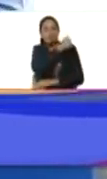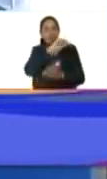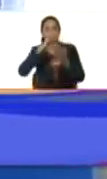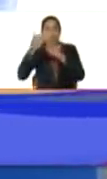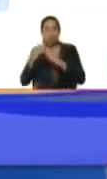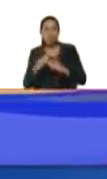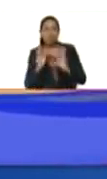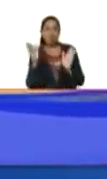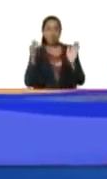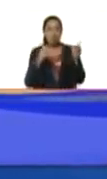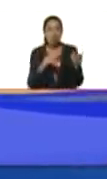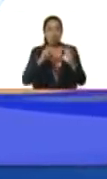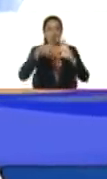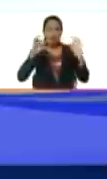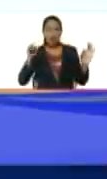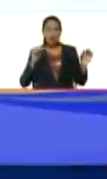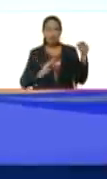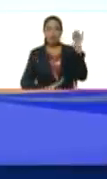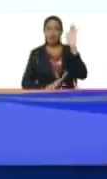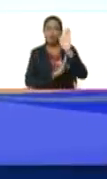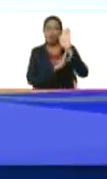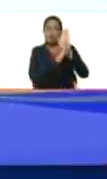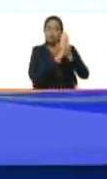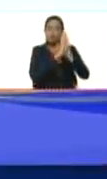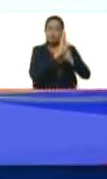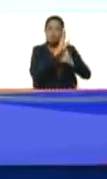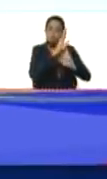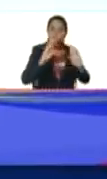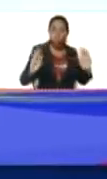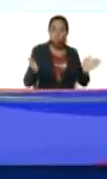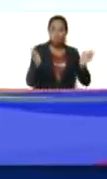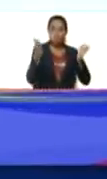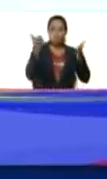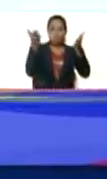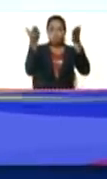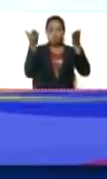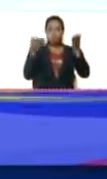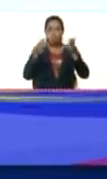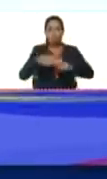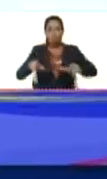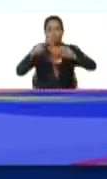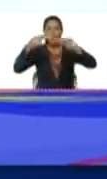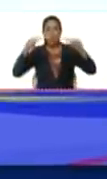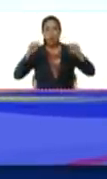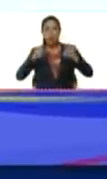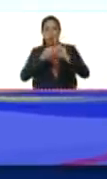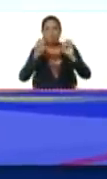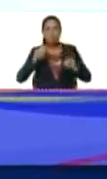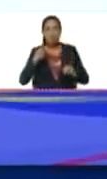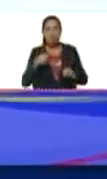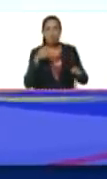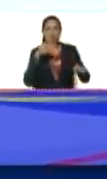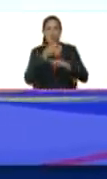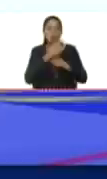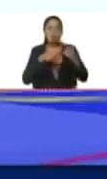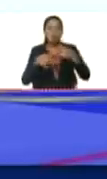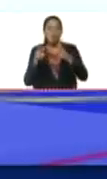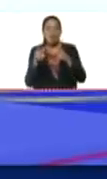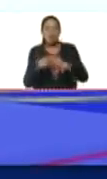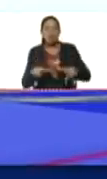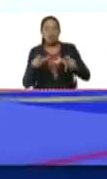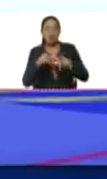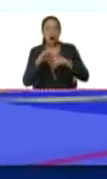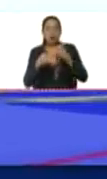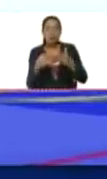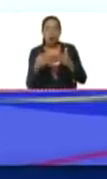con el CLAP, para ir progresivamente rehaciendo esos cuadrantes de paz. Que esos cuadrantes de paz no estuviesen construidos desde una oficina,